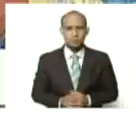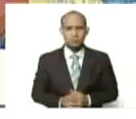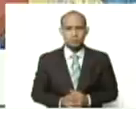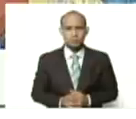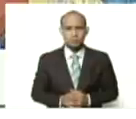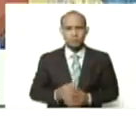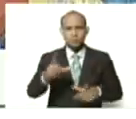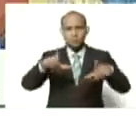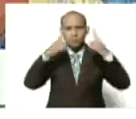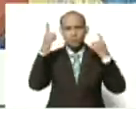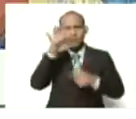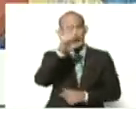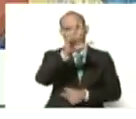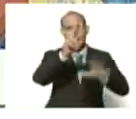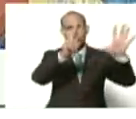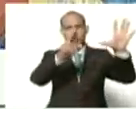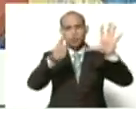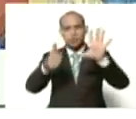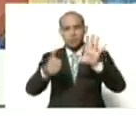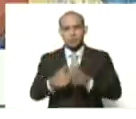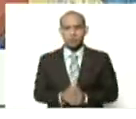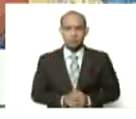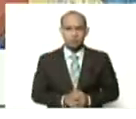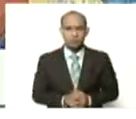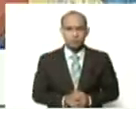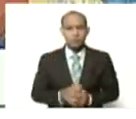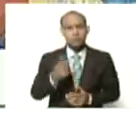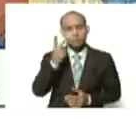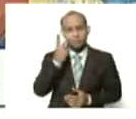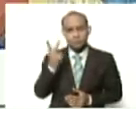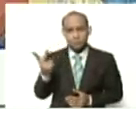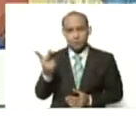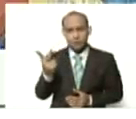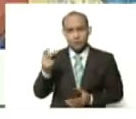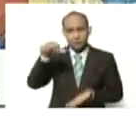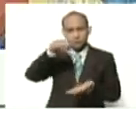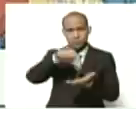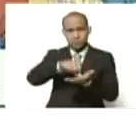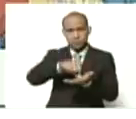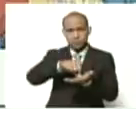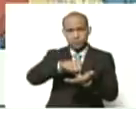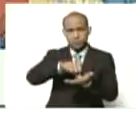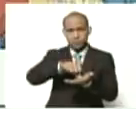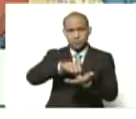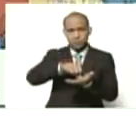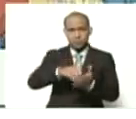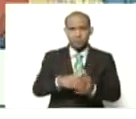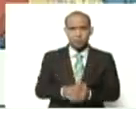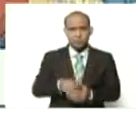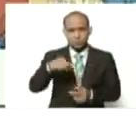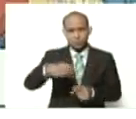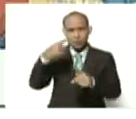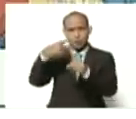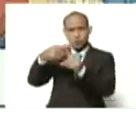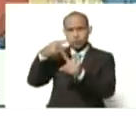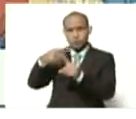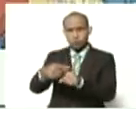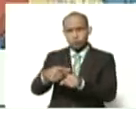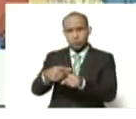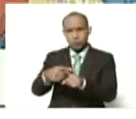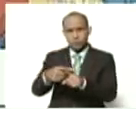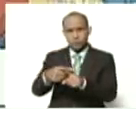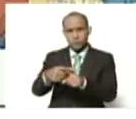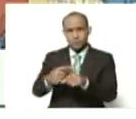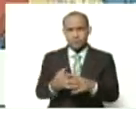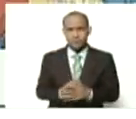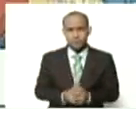La Guaira, 576. Fíjense ustedes, en la región capital, si tú sumas, si me ayudas, Escalona,